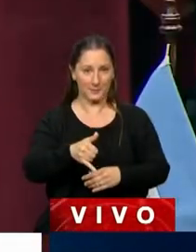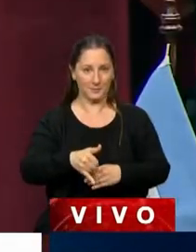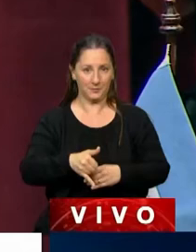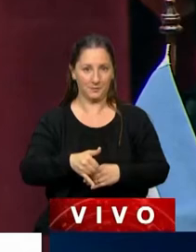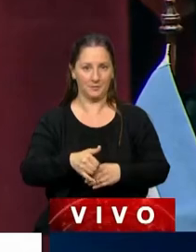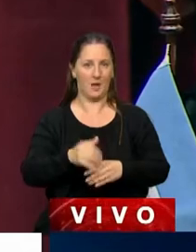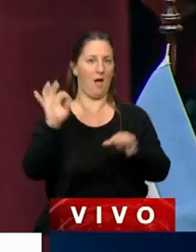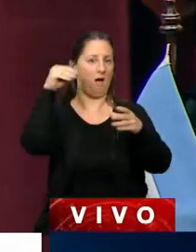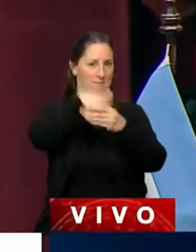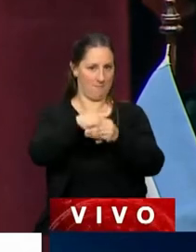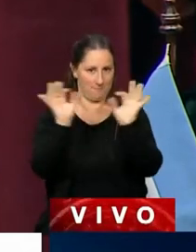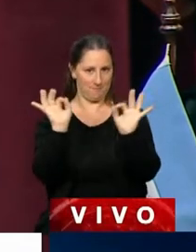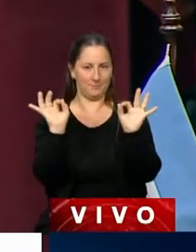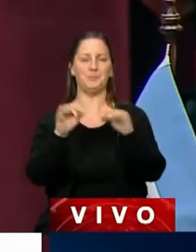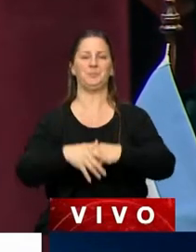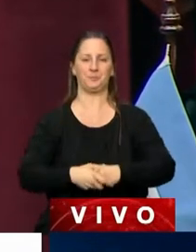Abstención.